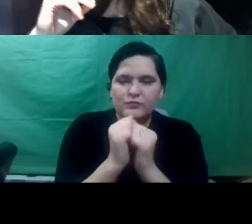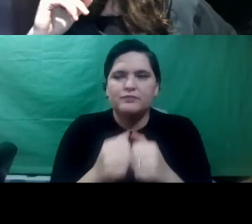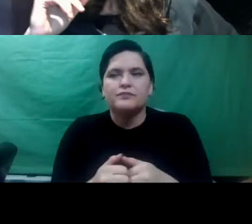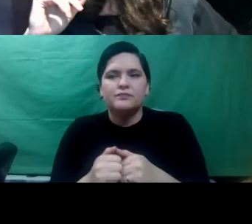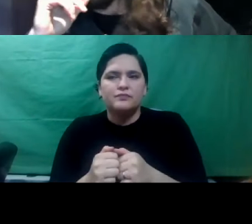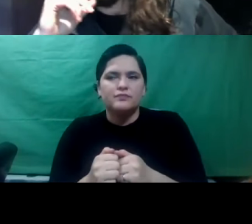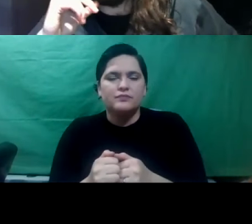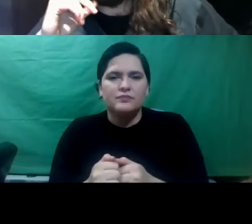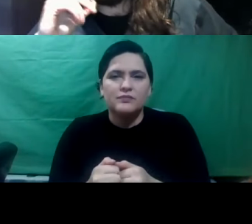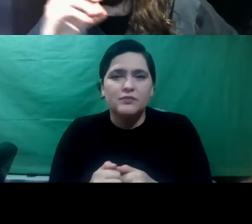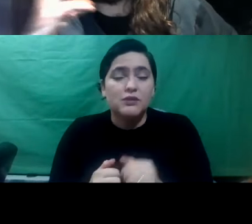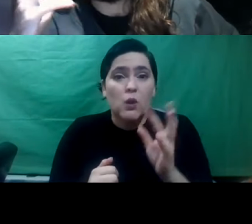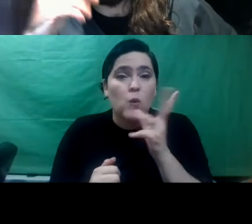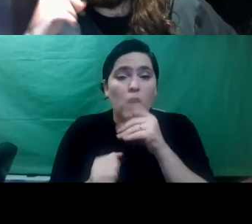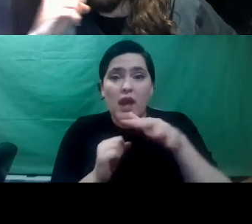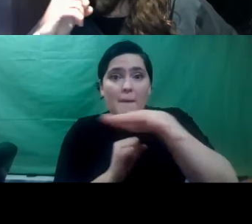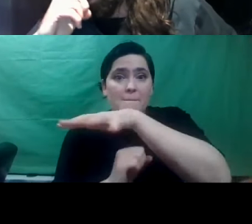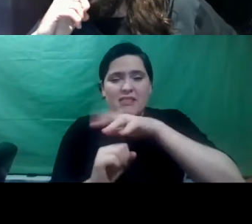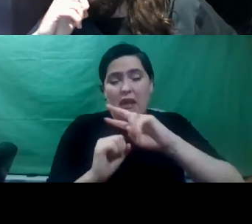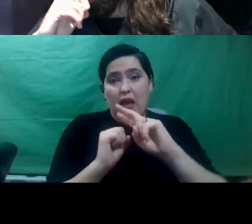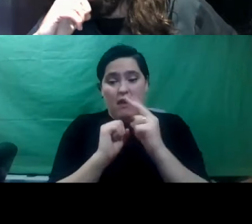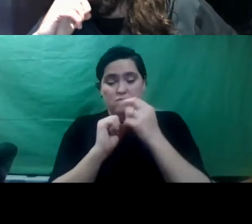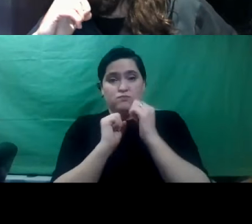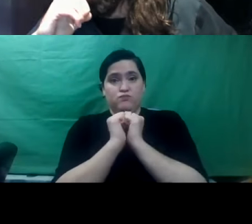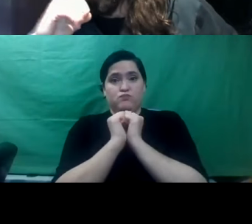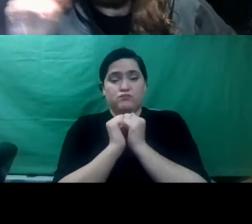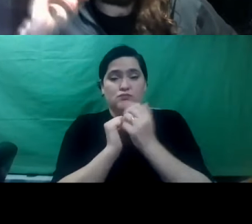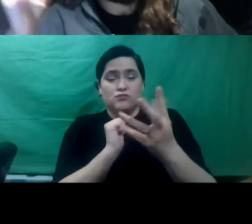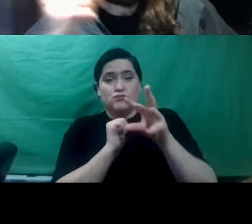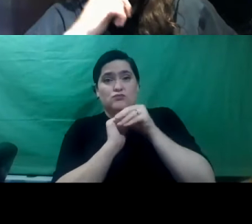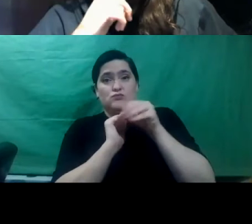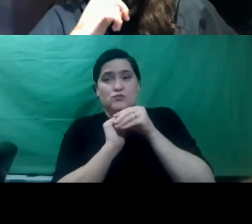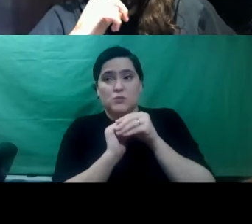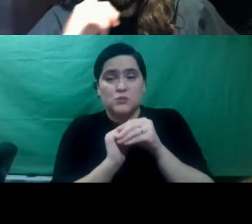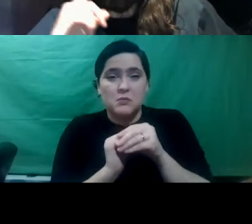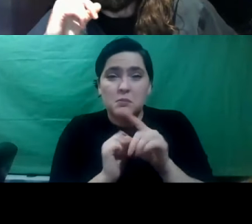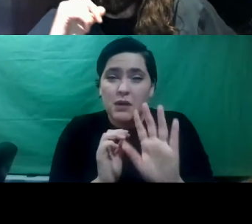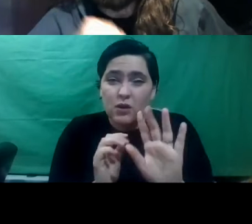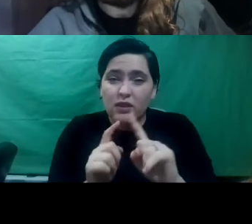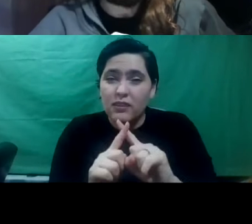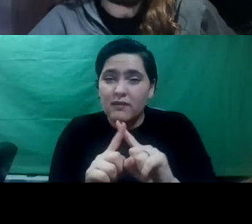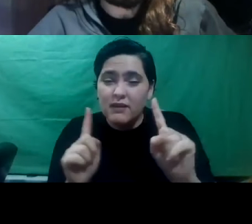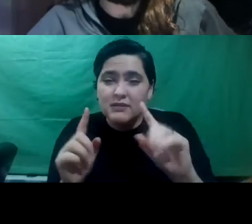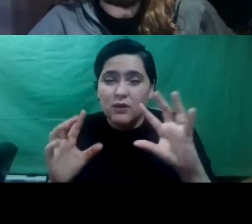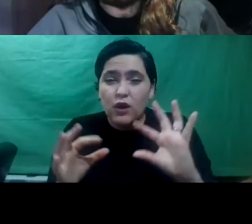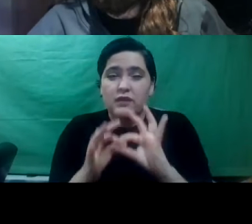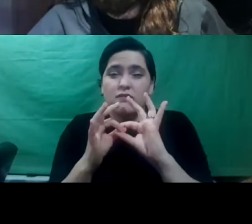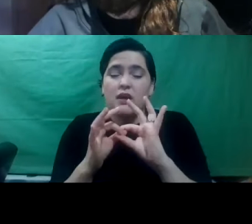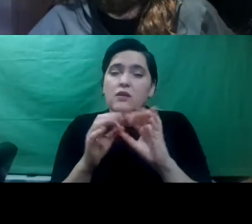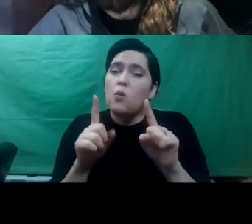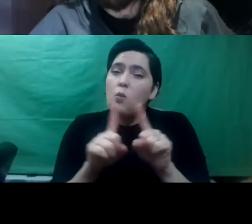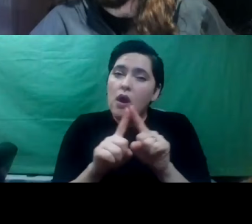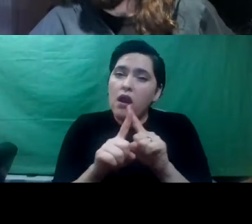de perturbación en el ambiente que cambie dramáticamente la expresión de receptores, pero que tengan diferencias en su conectividad, responderían distinto a